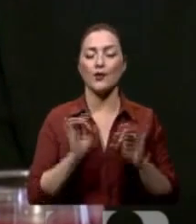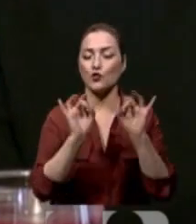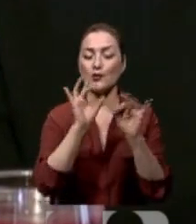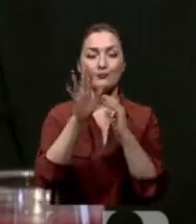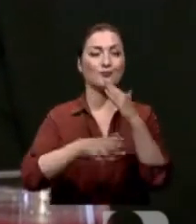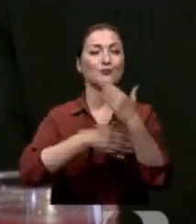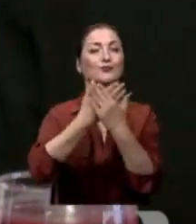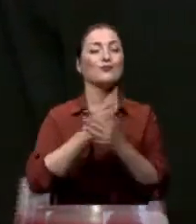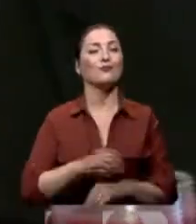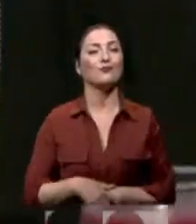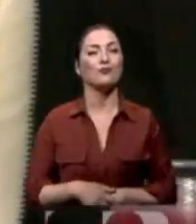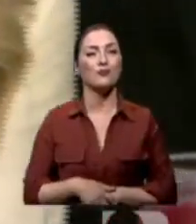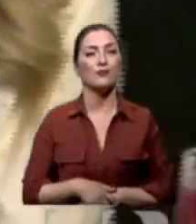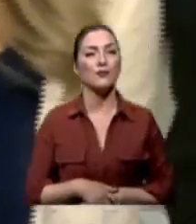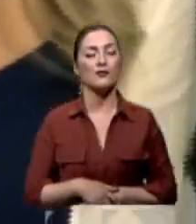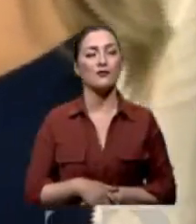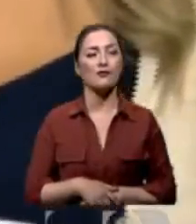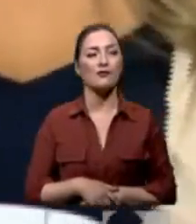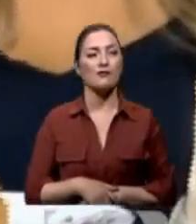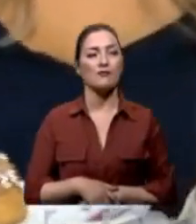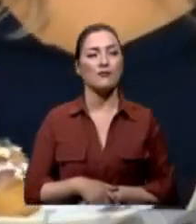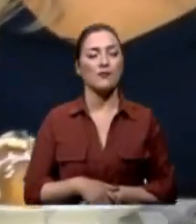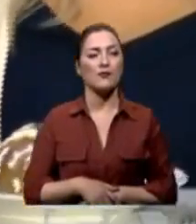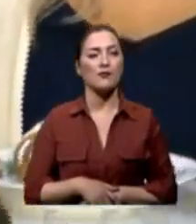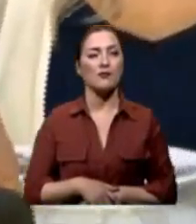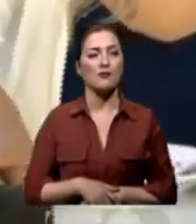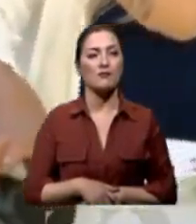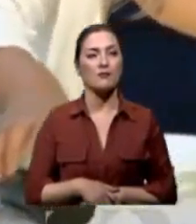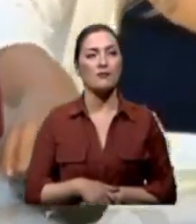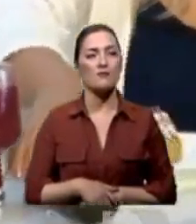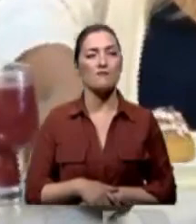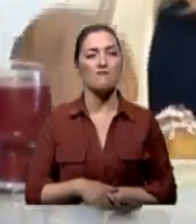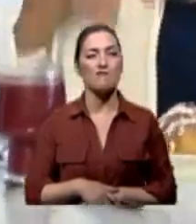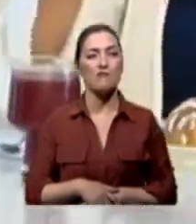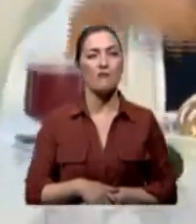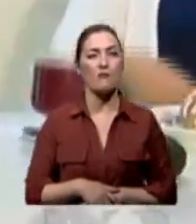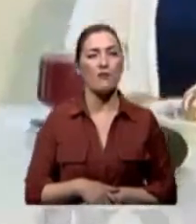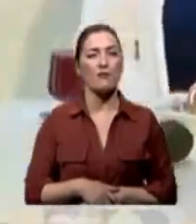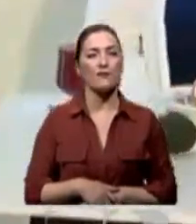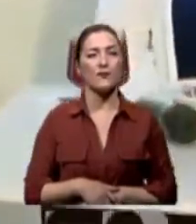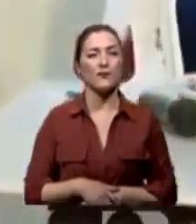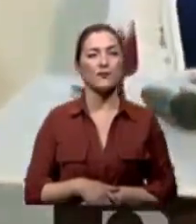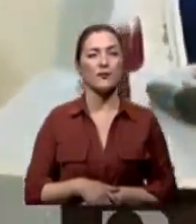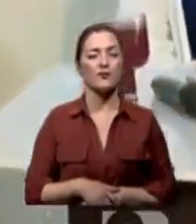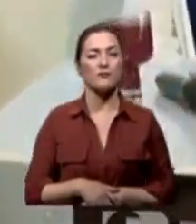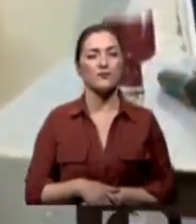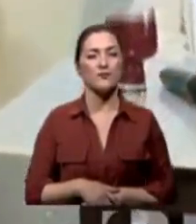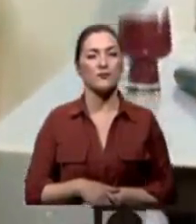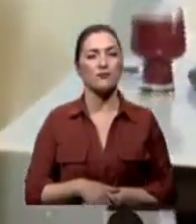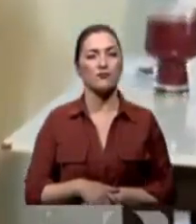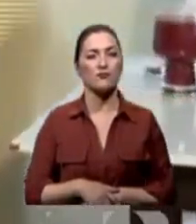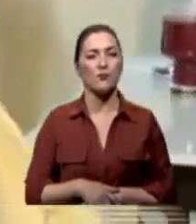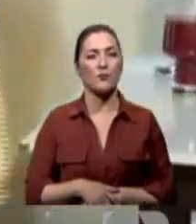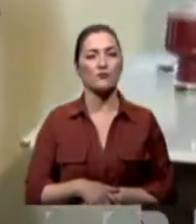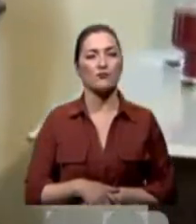para todos. Seguro que sí. Se siente, Atavío está presente. Se ve, se siente, Atavío